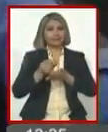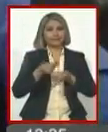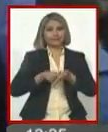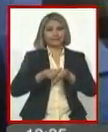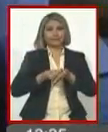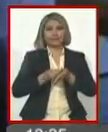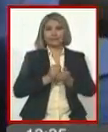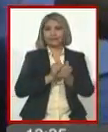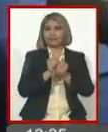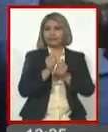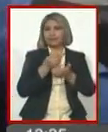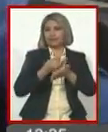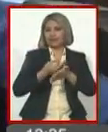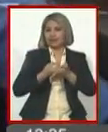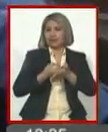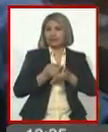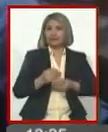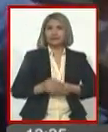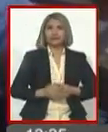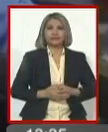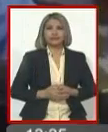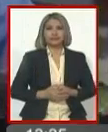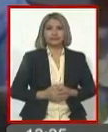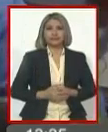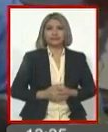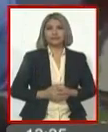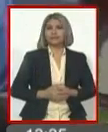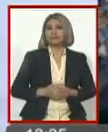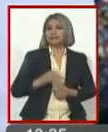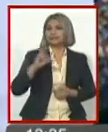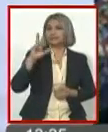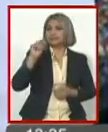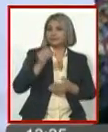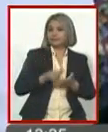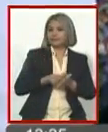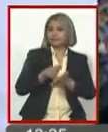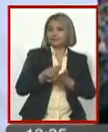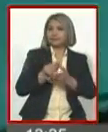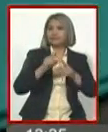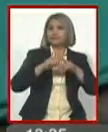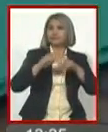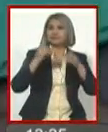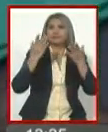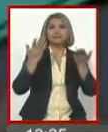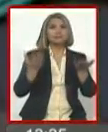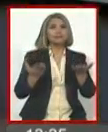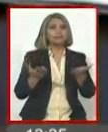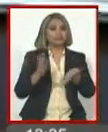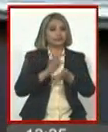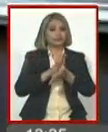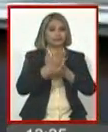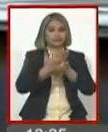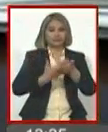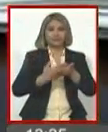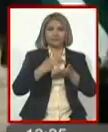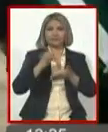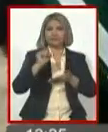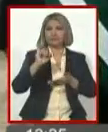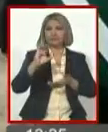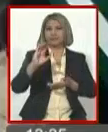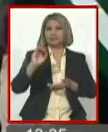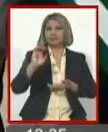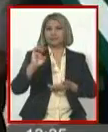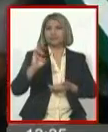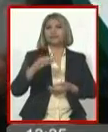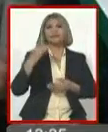finanzas, de administración y finanzas del consejo, de que no se concretó. Pero hay un documento. Pero hay un documento en el SICOE